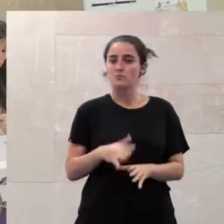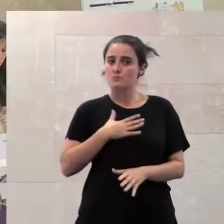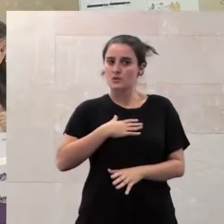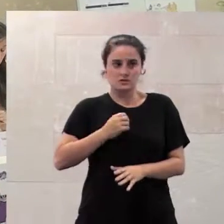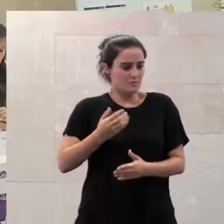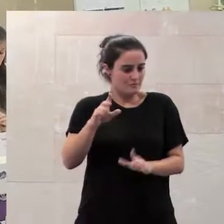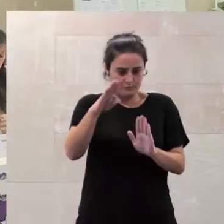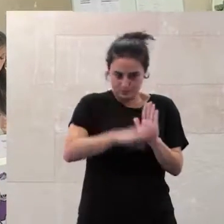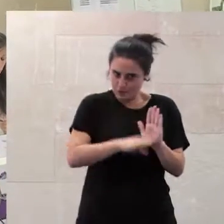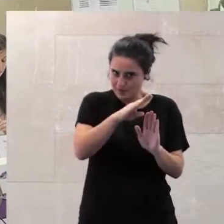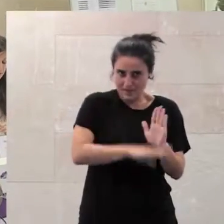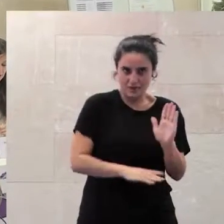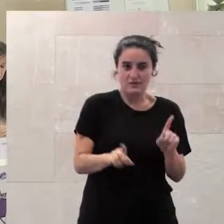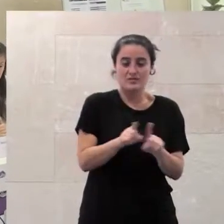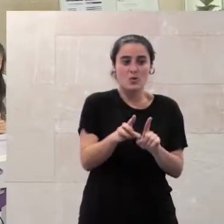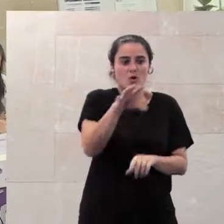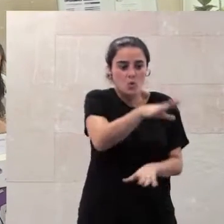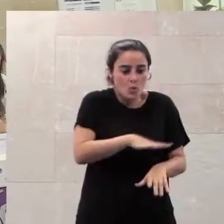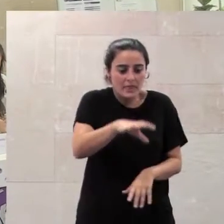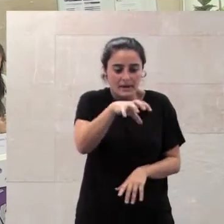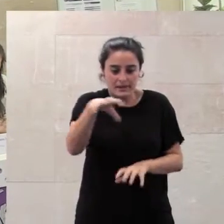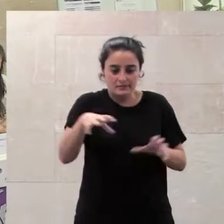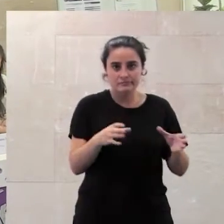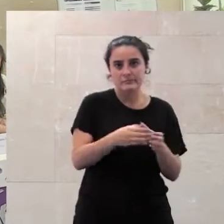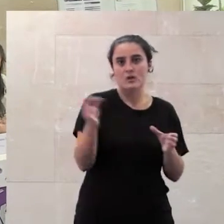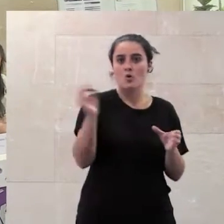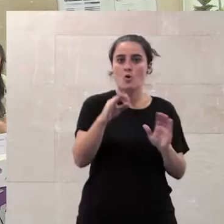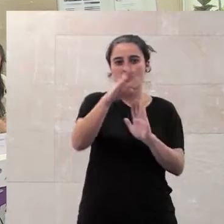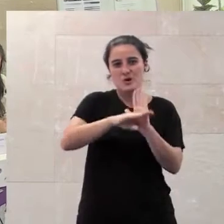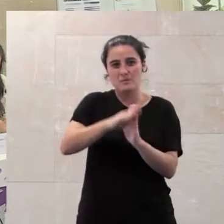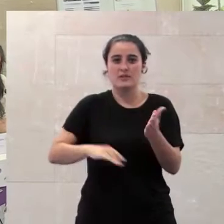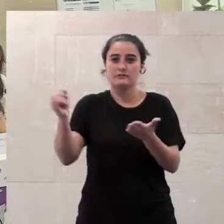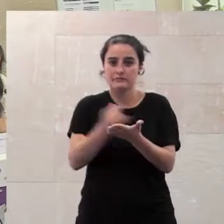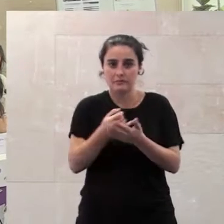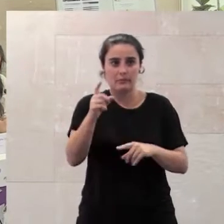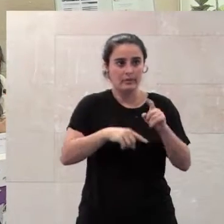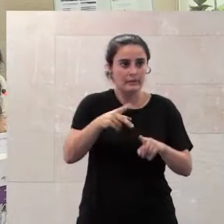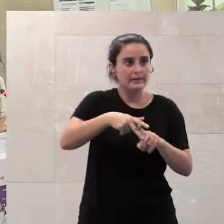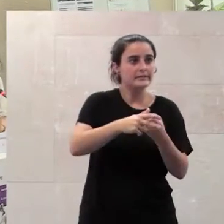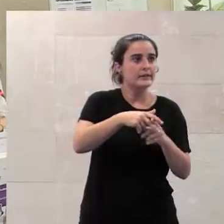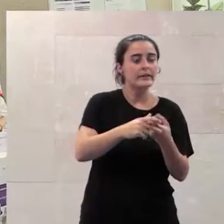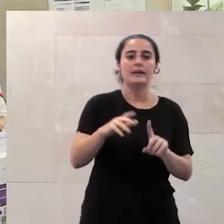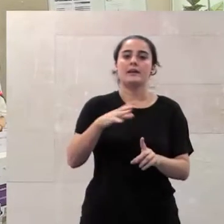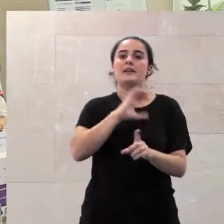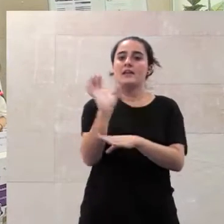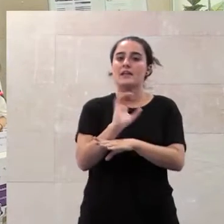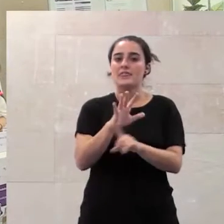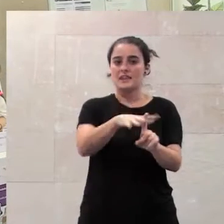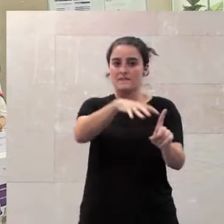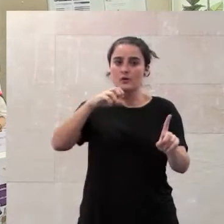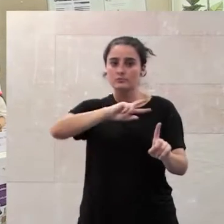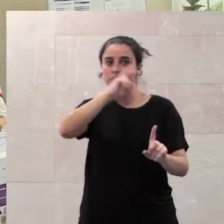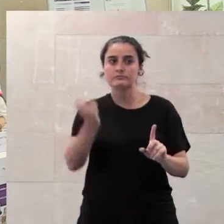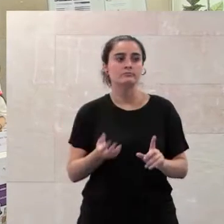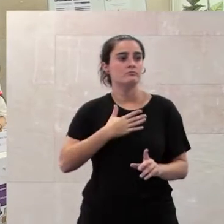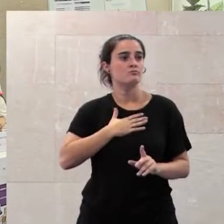encontraréis toda la programación tanto por cuadrillas como por tipo de programación, es decir, talleres, el cineforum, bueno, podéis acceder